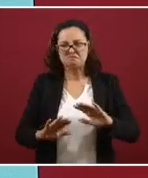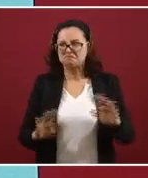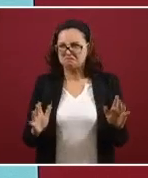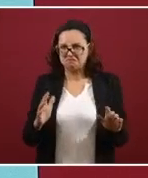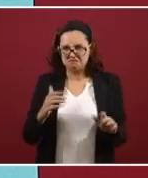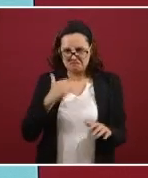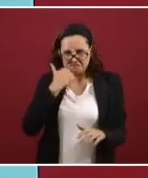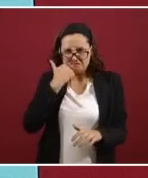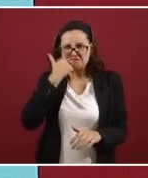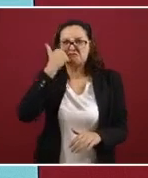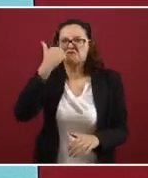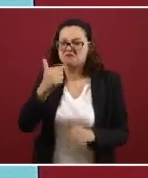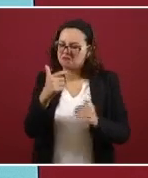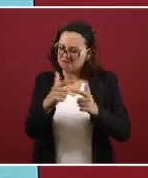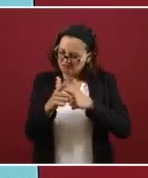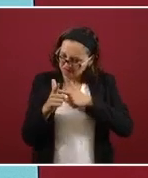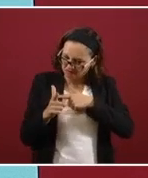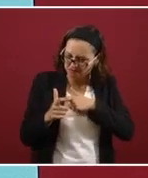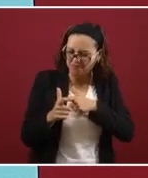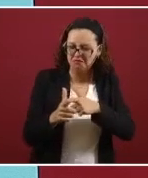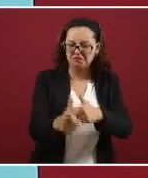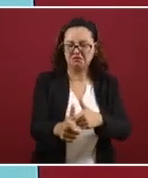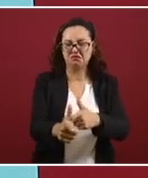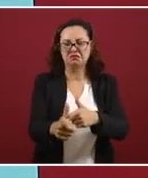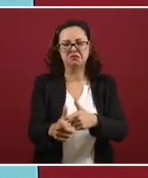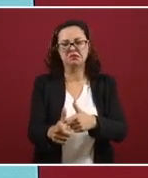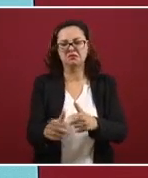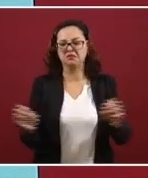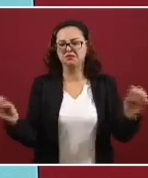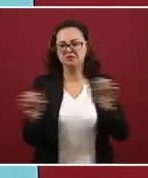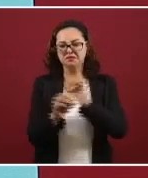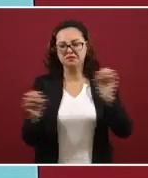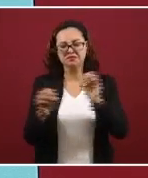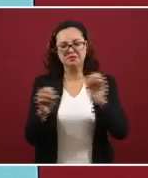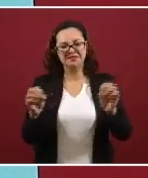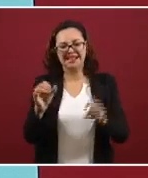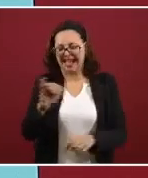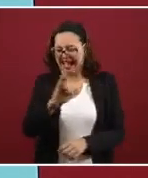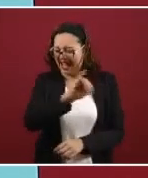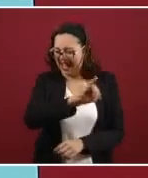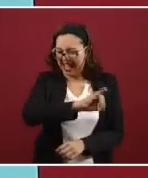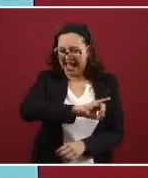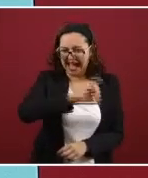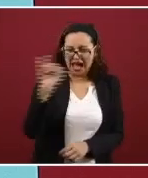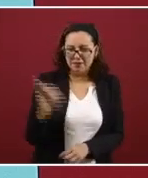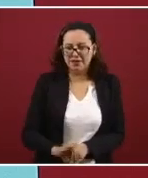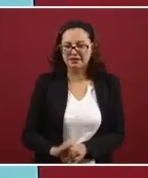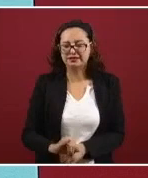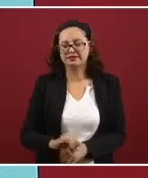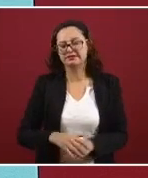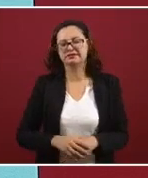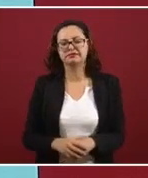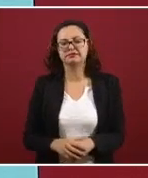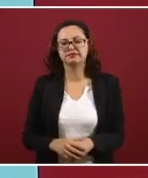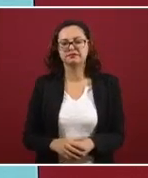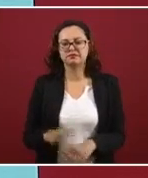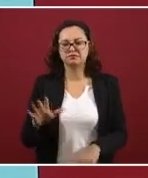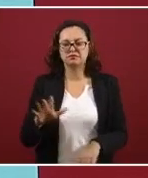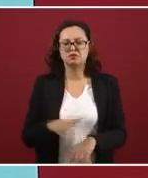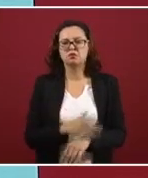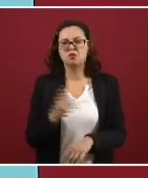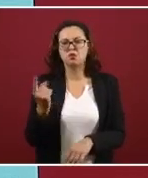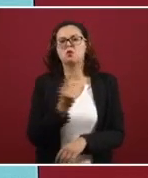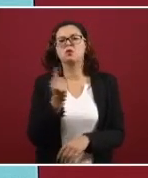intentaría perpetuarme en el cargo que actualmente ostento, porque ello no